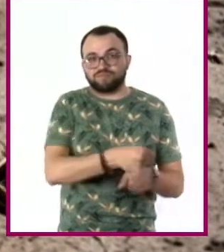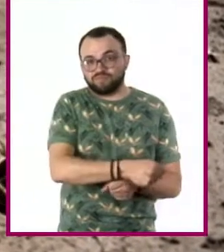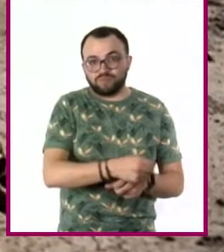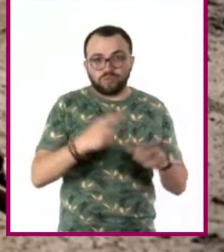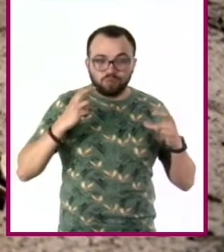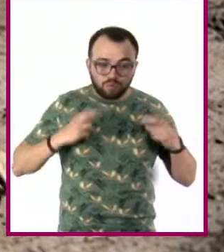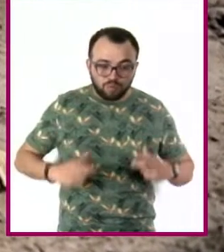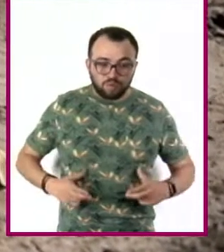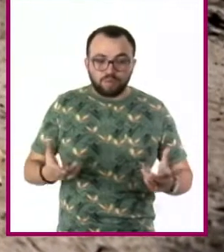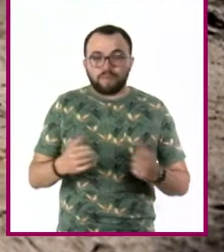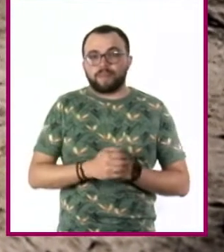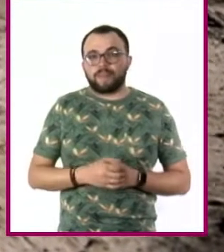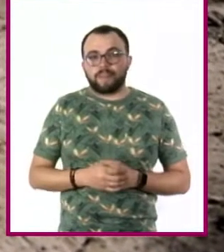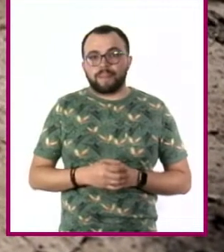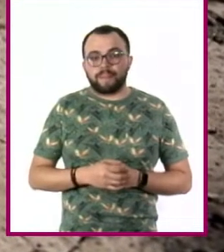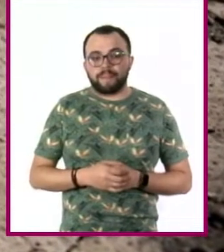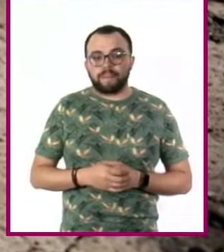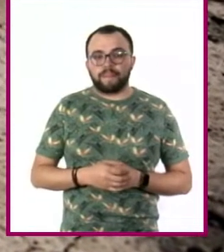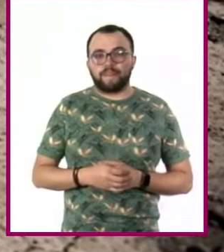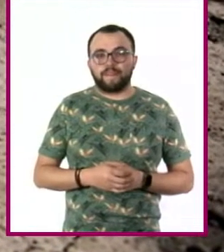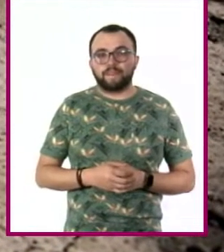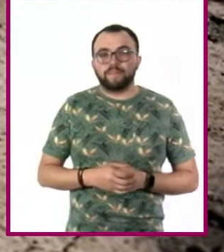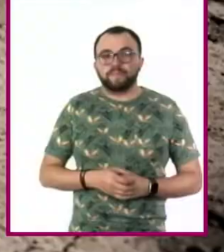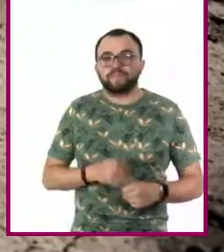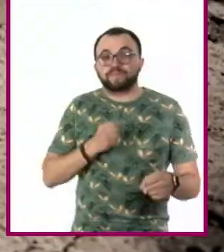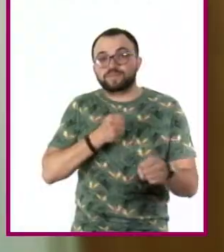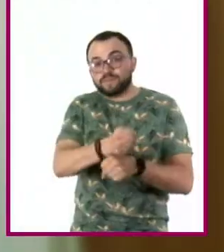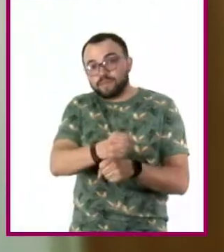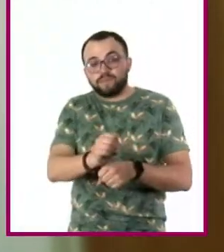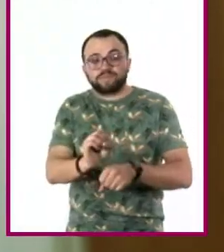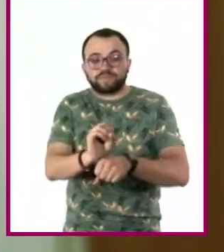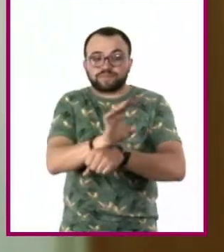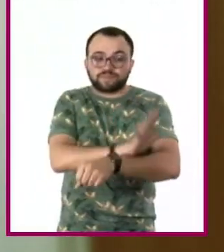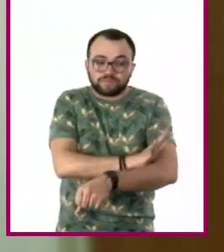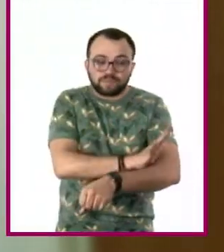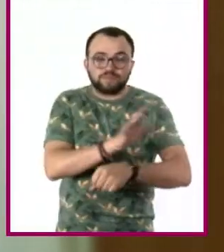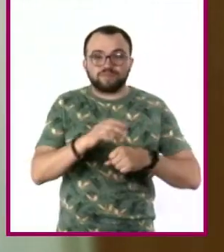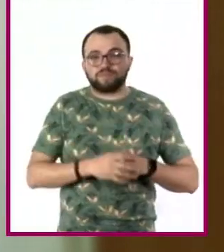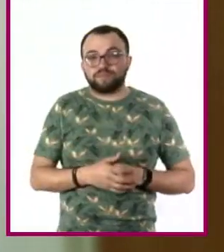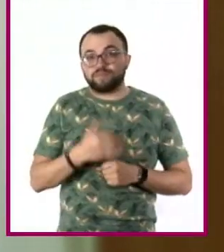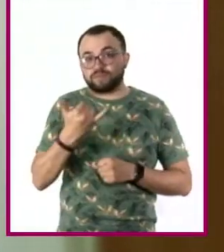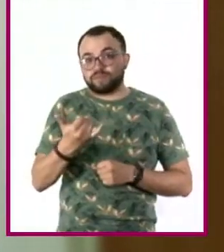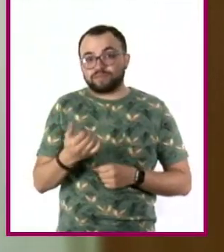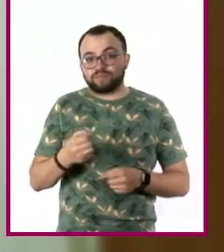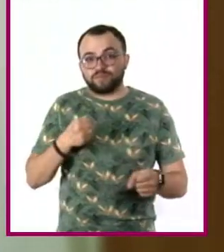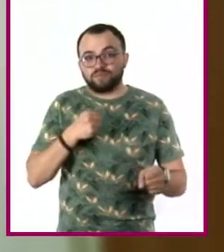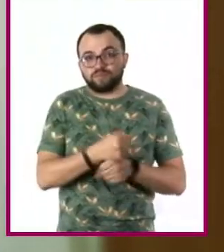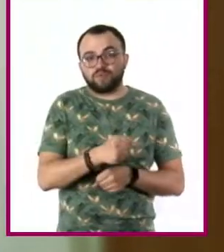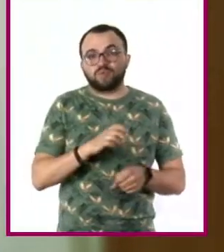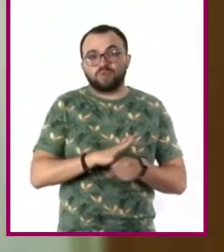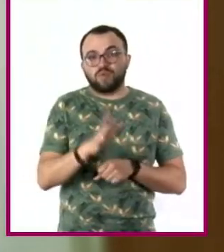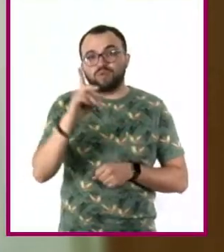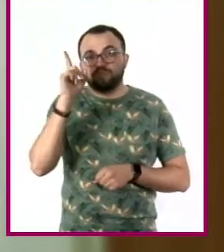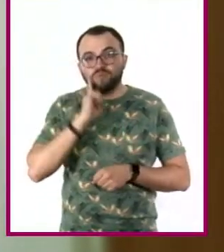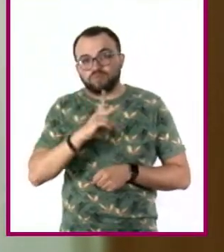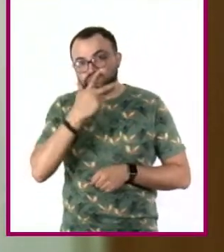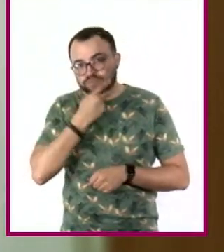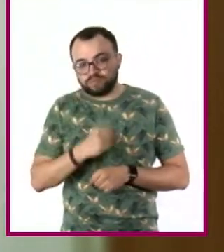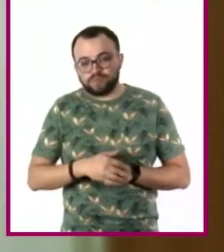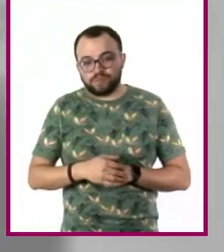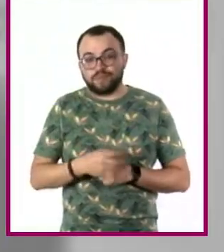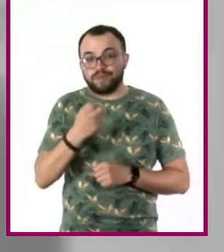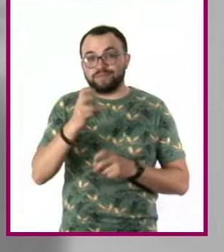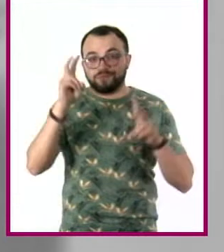física, violencia emocional, ¿no? Y violencia de género, o sea,